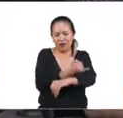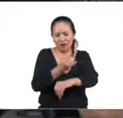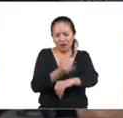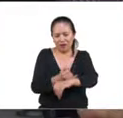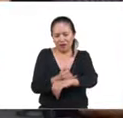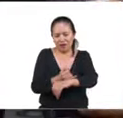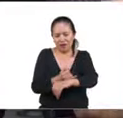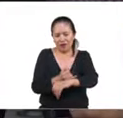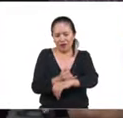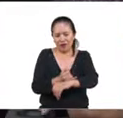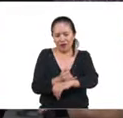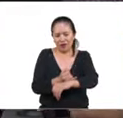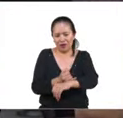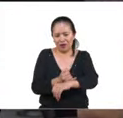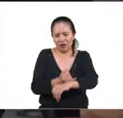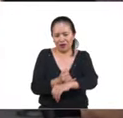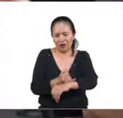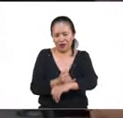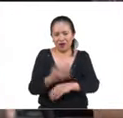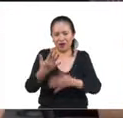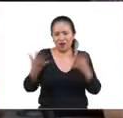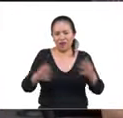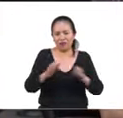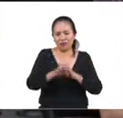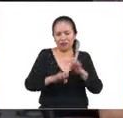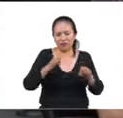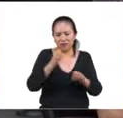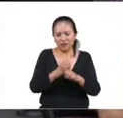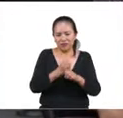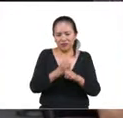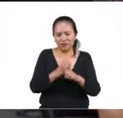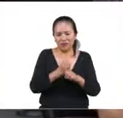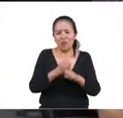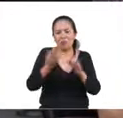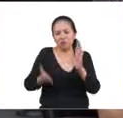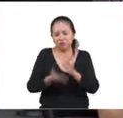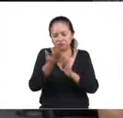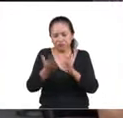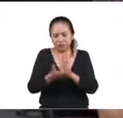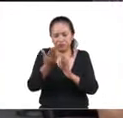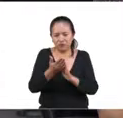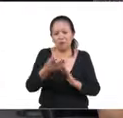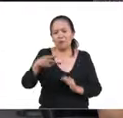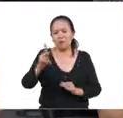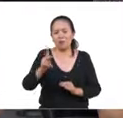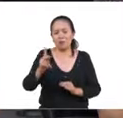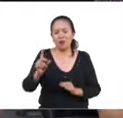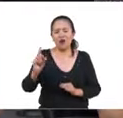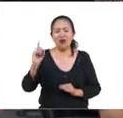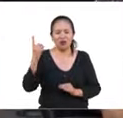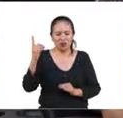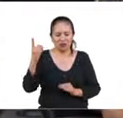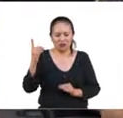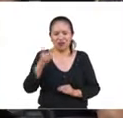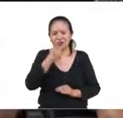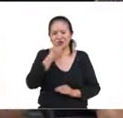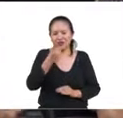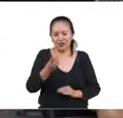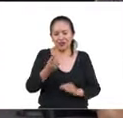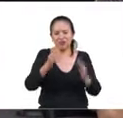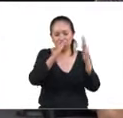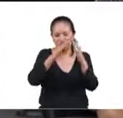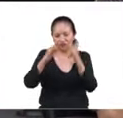la Comisión de Reconstrucción ya les había asignado una empresa, habían empezado incluso a reconstruirles, pero en diciembre la Comisión les notifica que sus casas